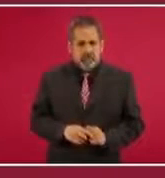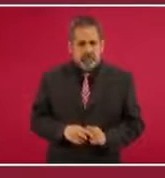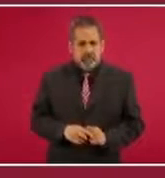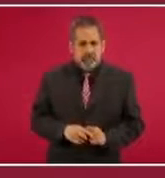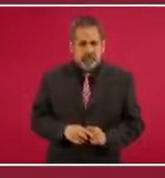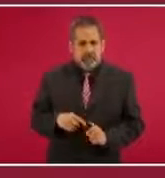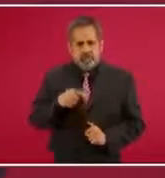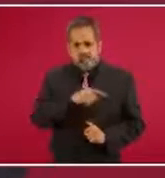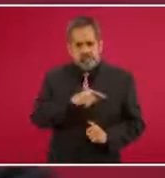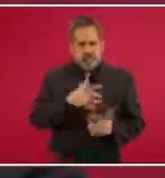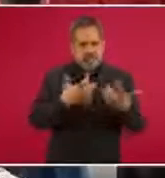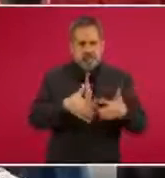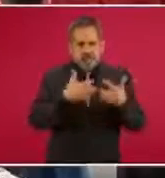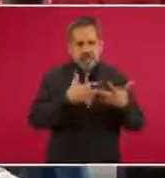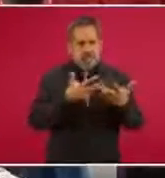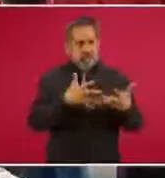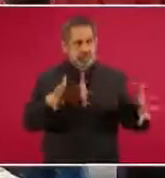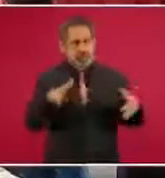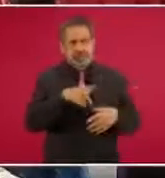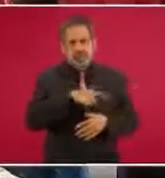tiene su planta